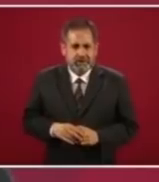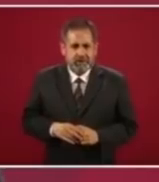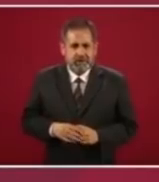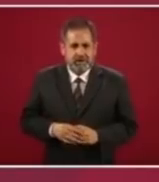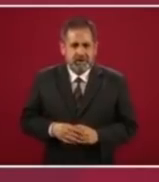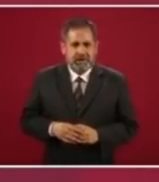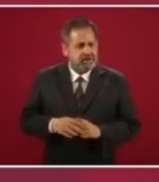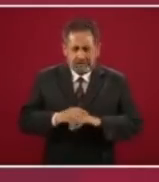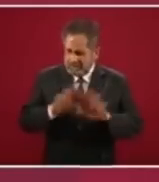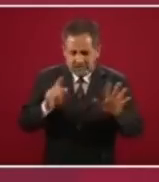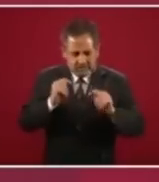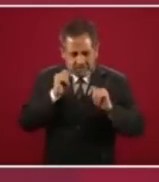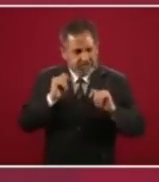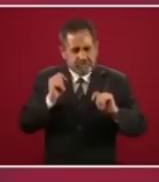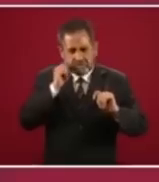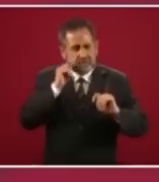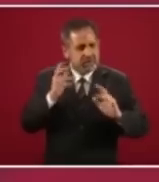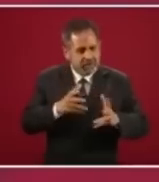Aún